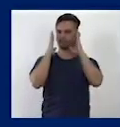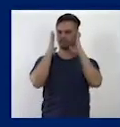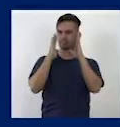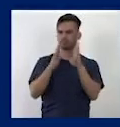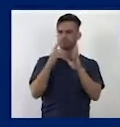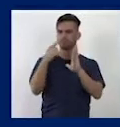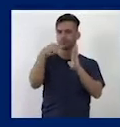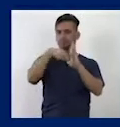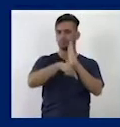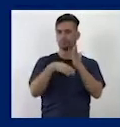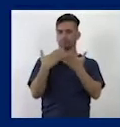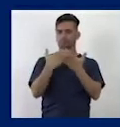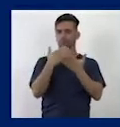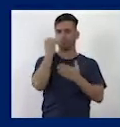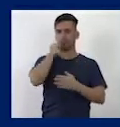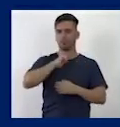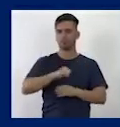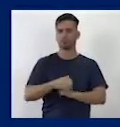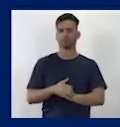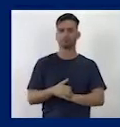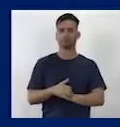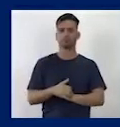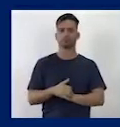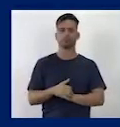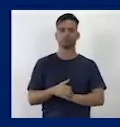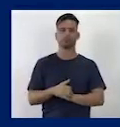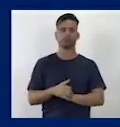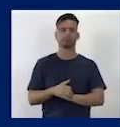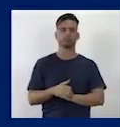préstale la concentración que lleva bien